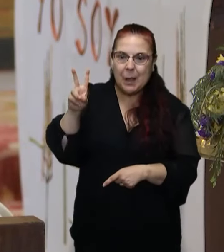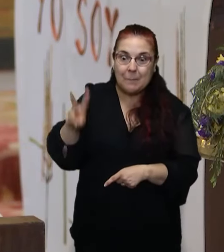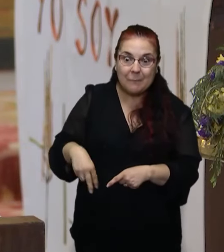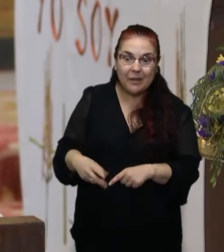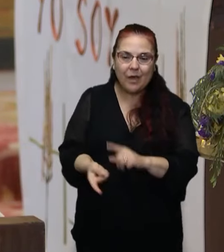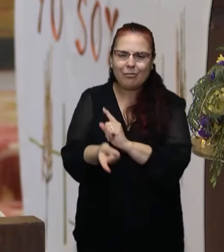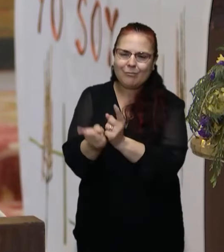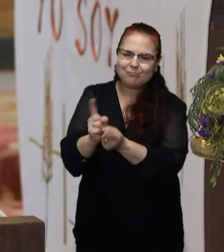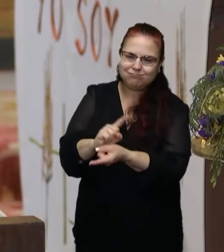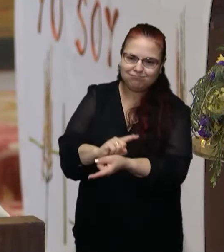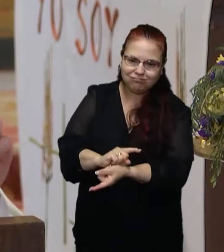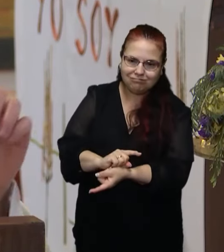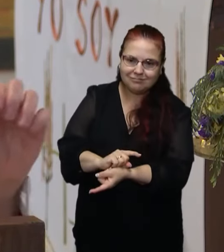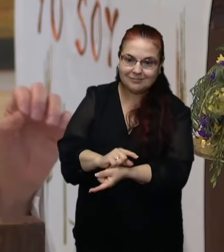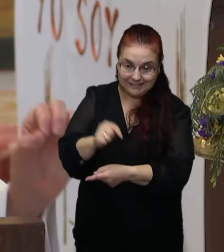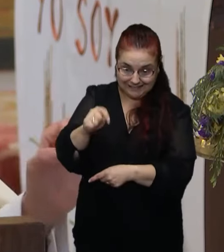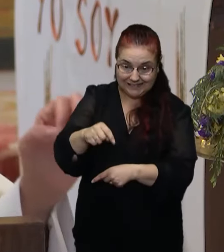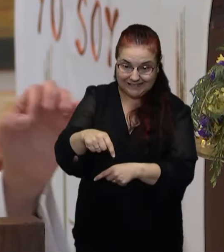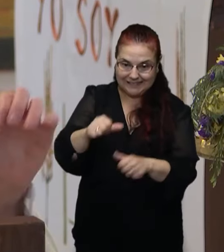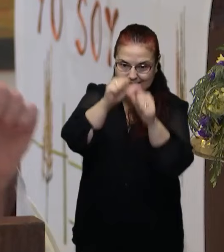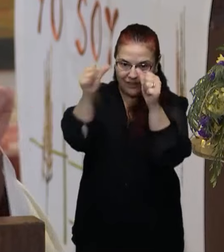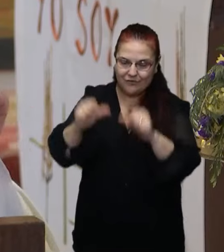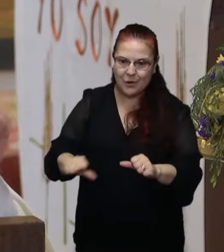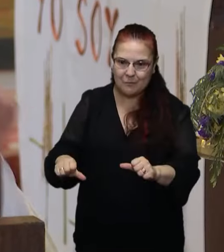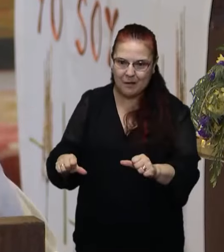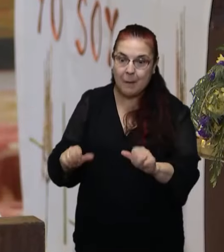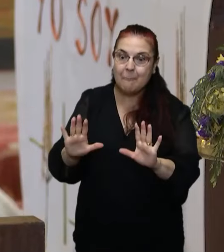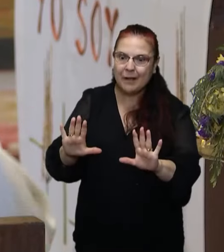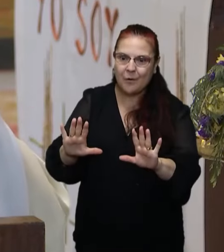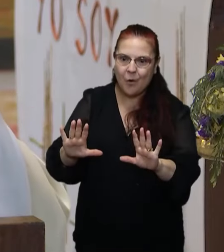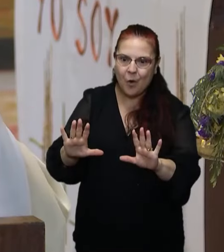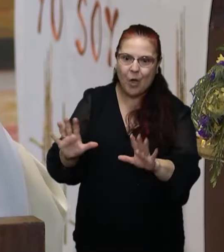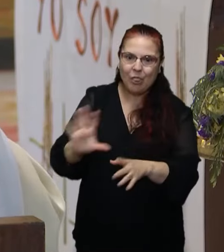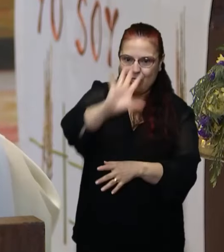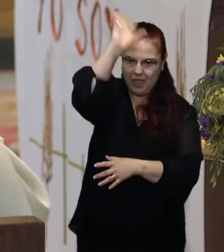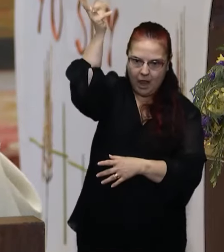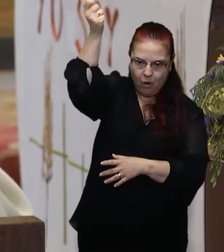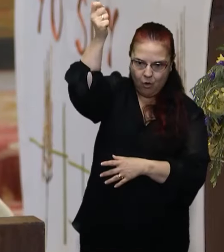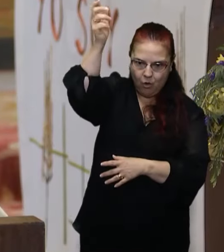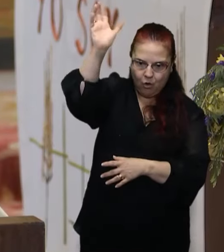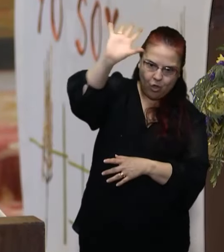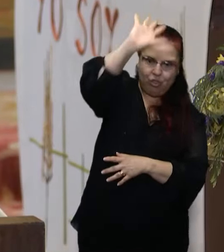transformada de esta manera, de Madrid al cielo, pero al cielo, cielo,